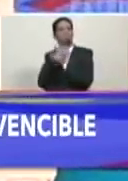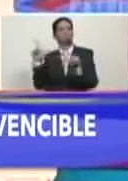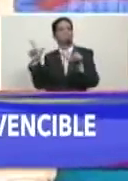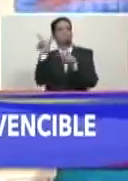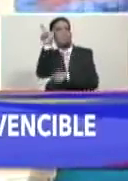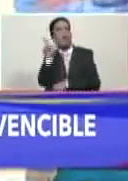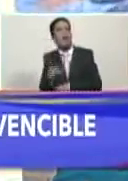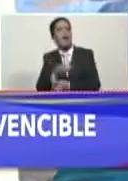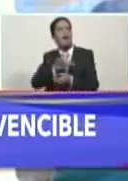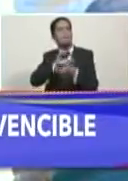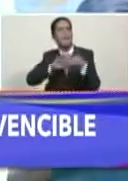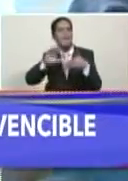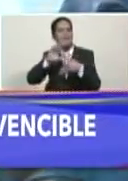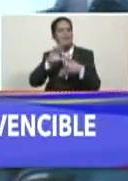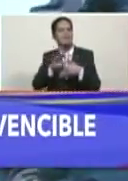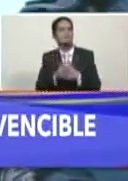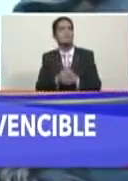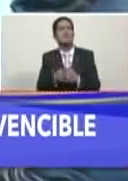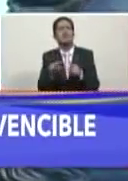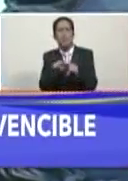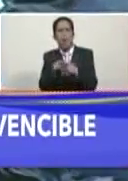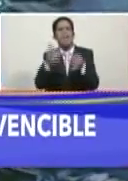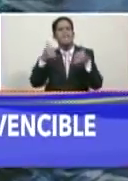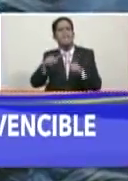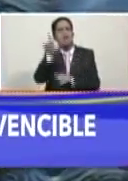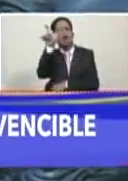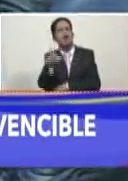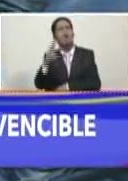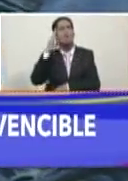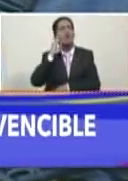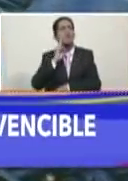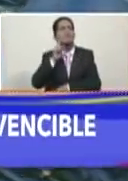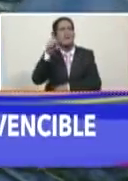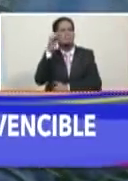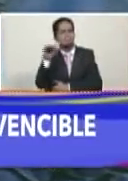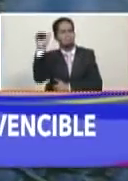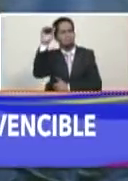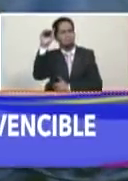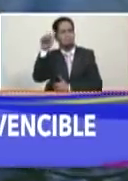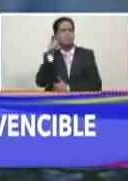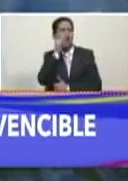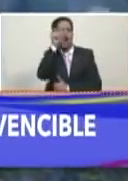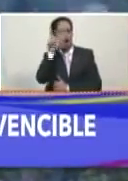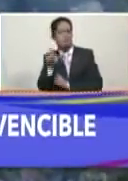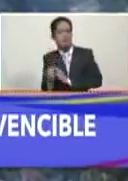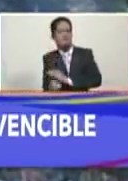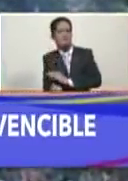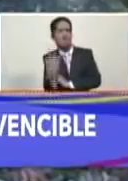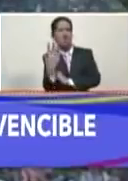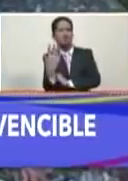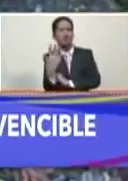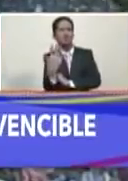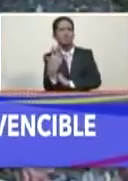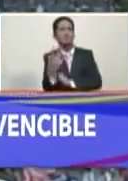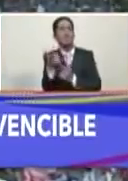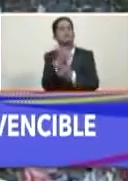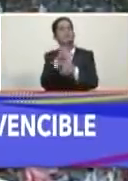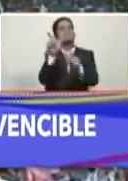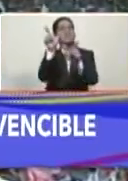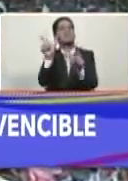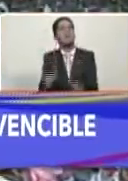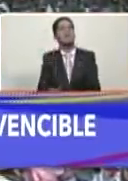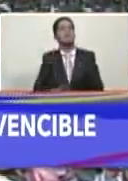Somos hijos de Bolívar, el grande, el gigante, el fundador. el libertador.